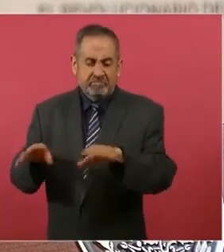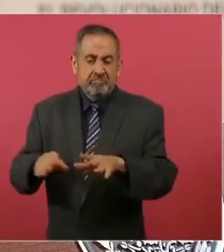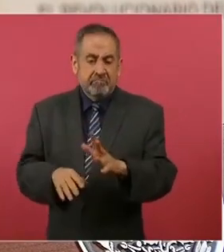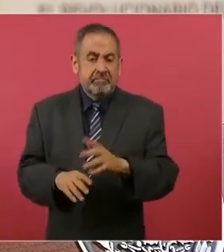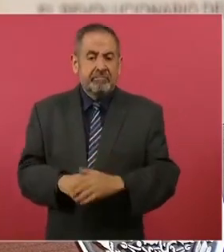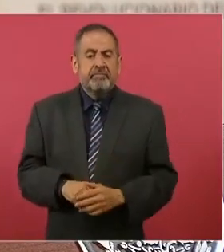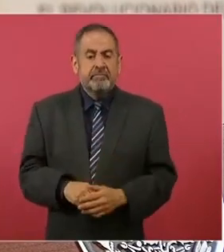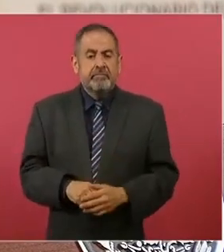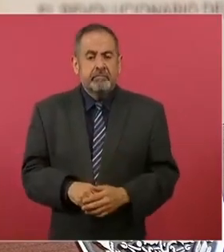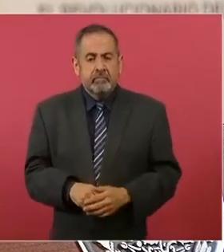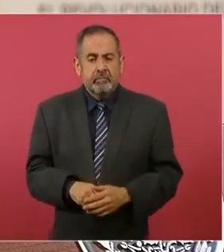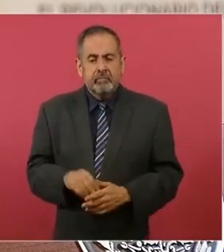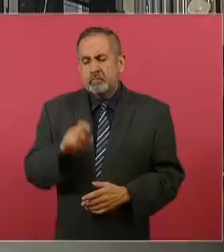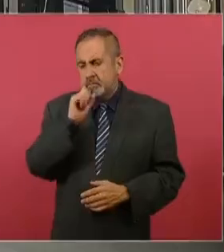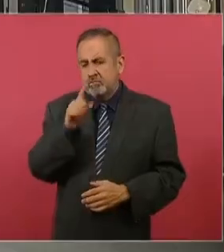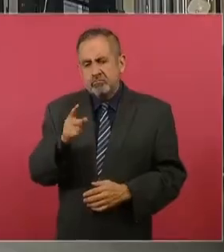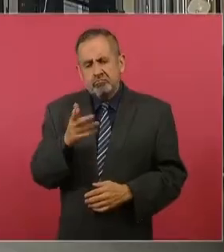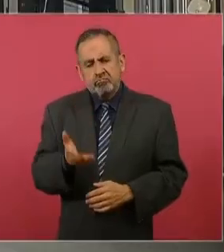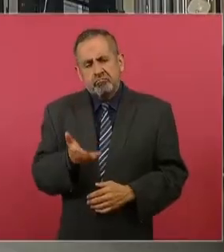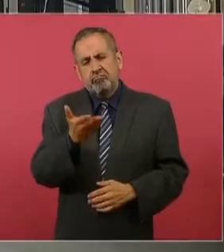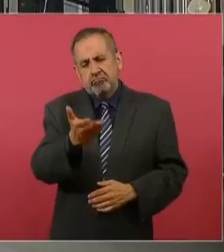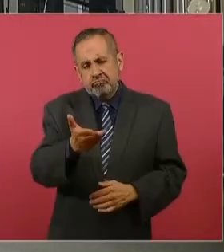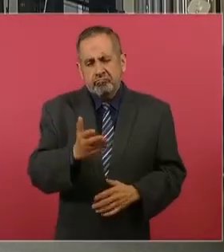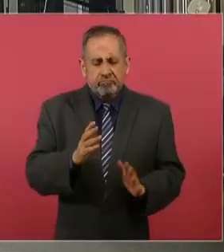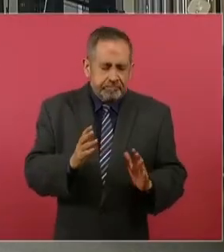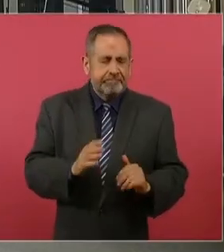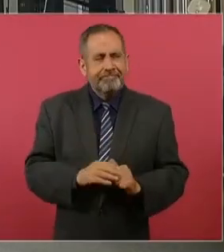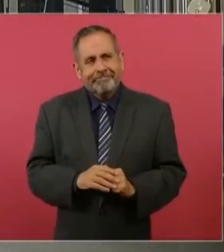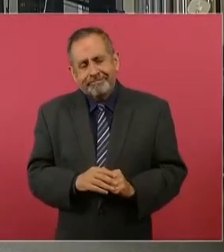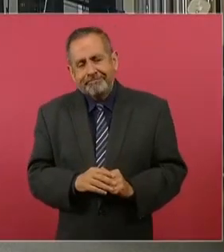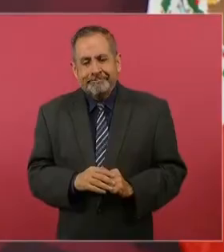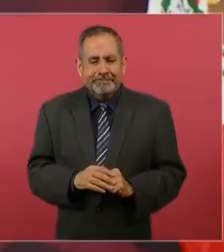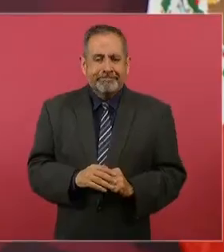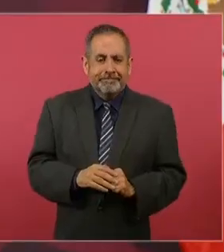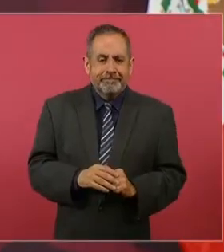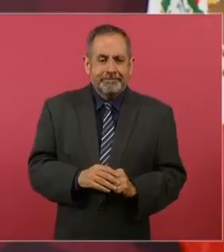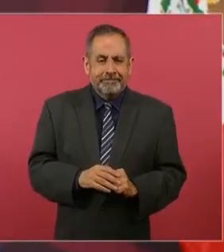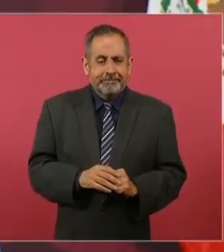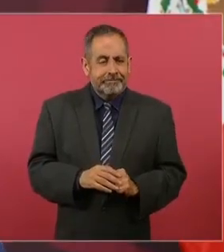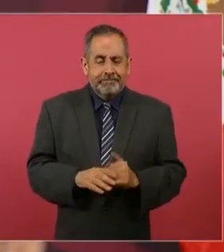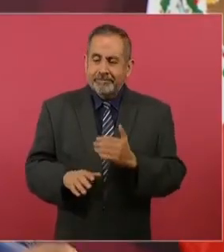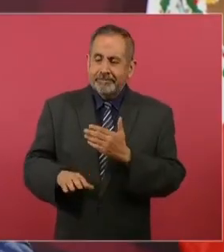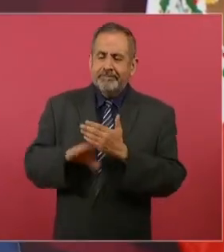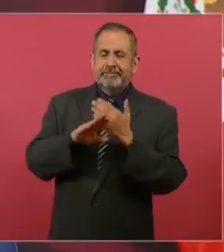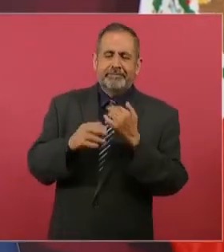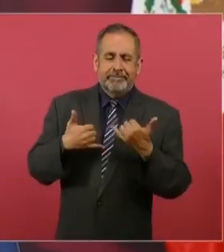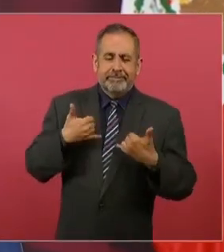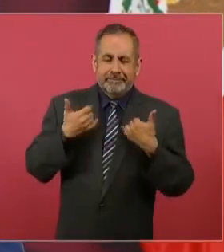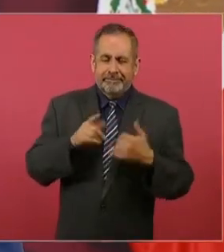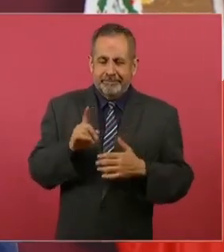Y ofrezco también, para que no me digan los jóvenes si